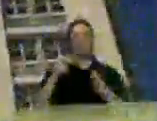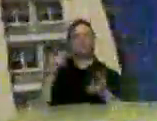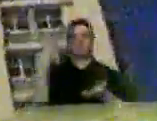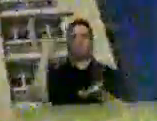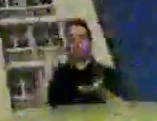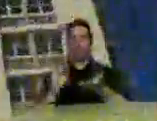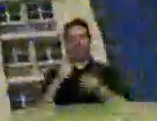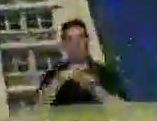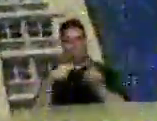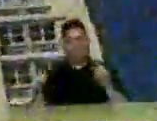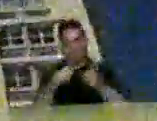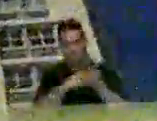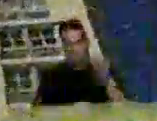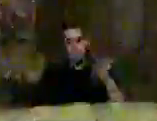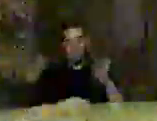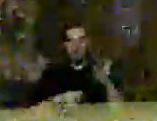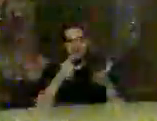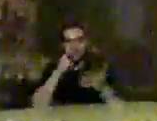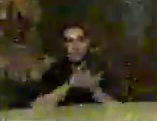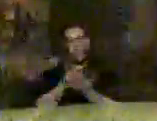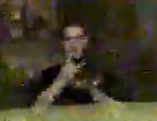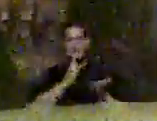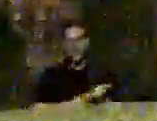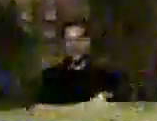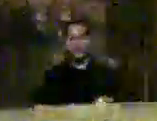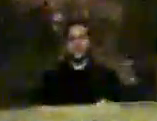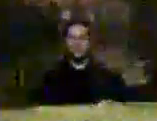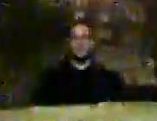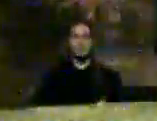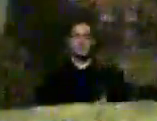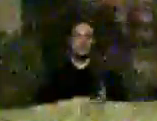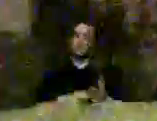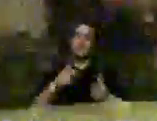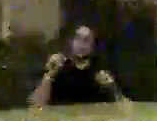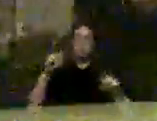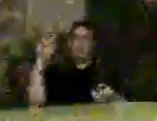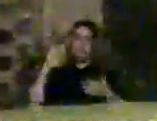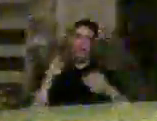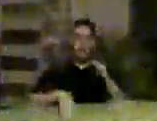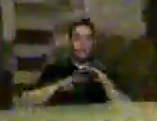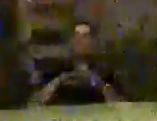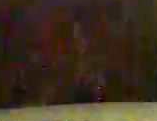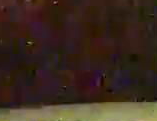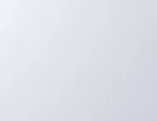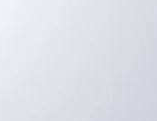unidad Residencial o comercial existente a un precio de hasta 3 millones de